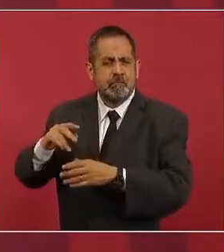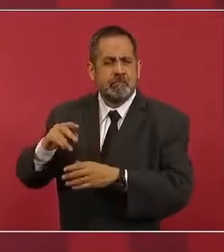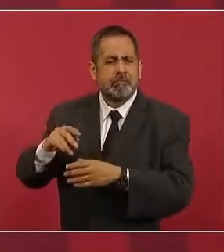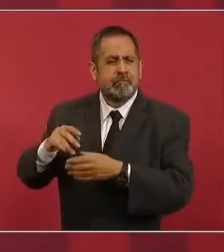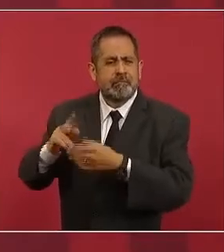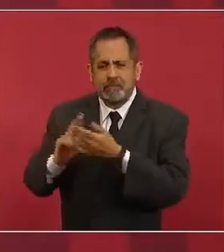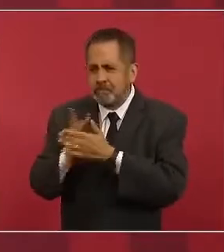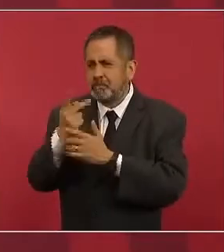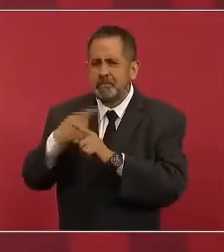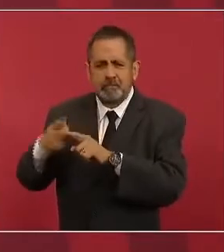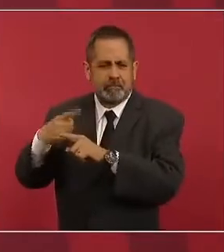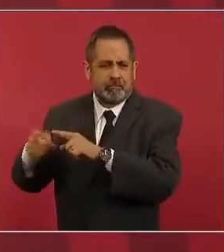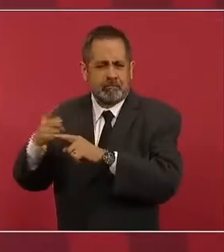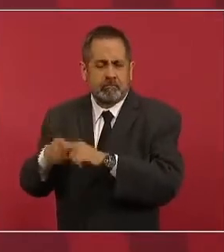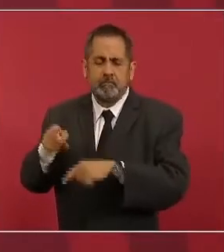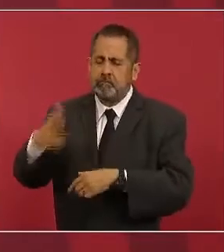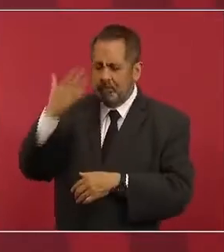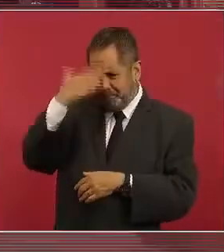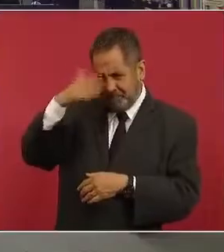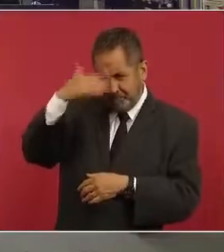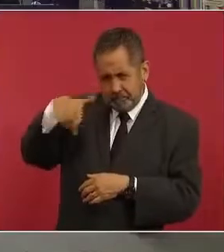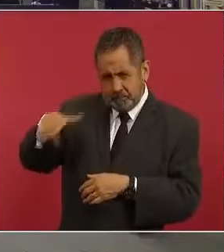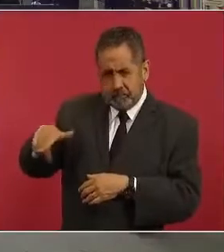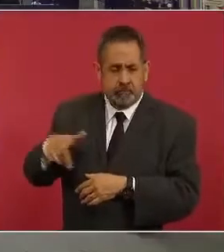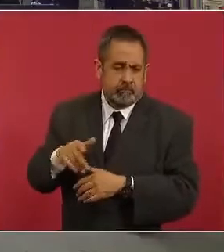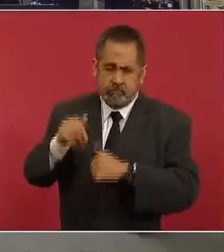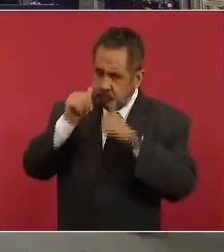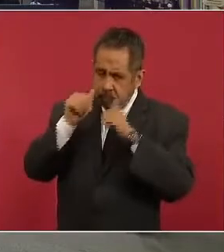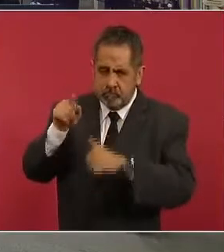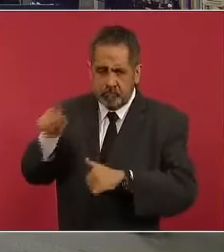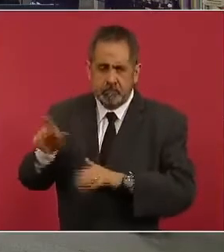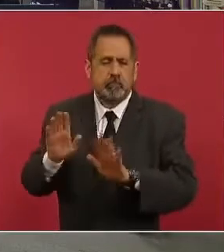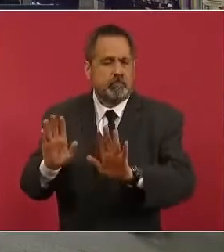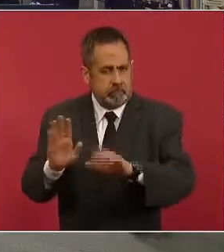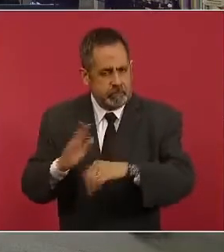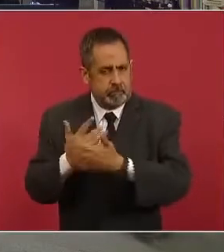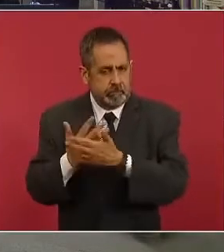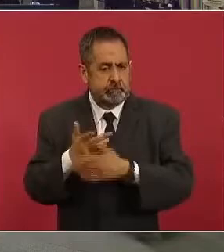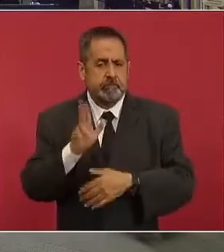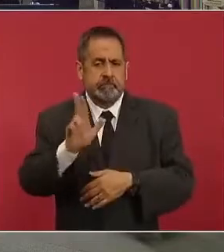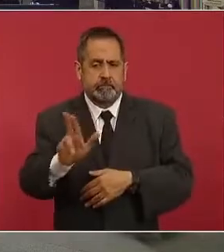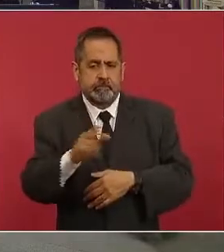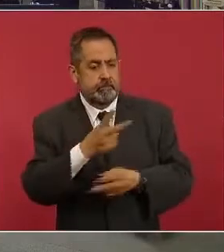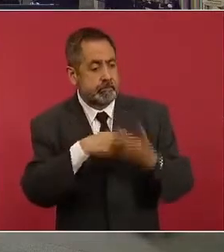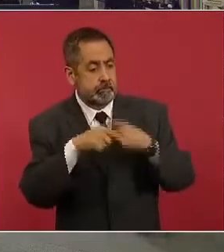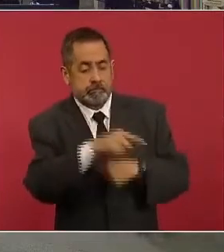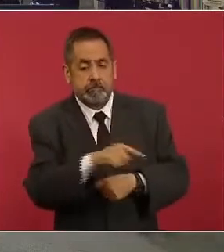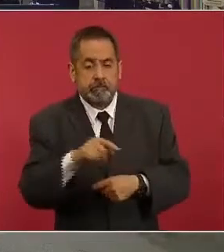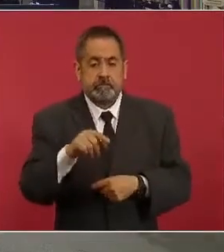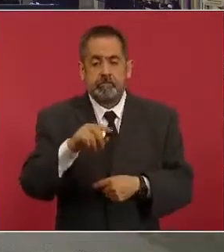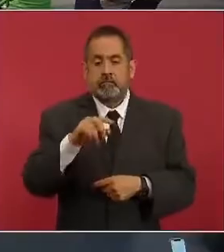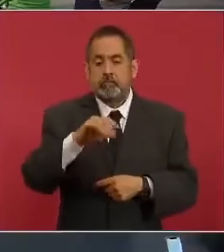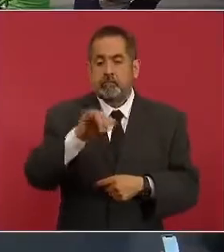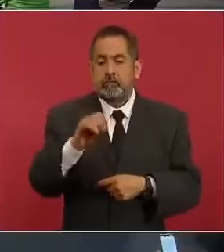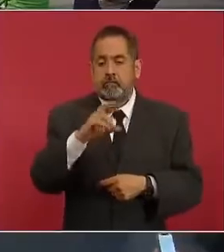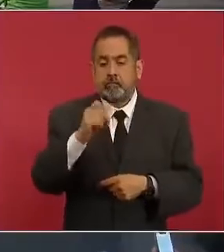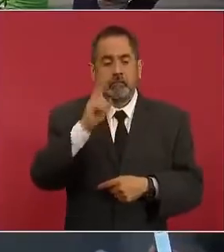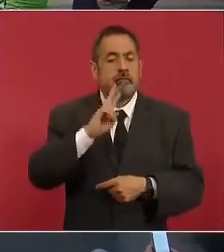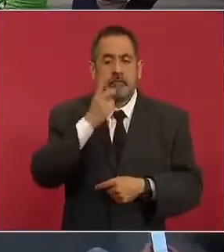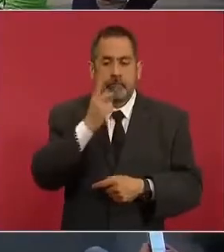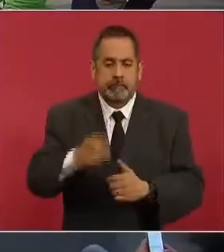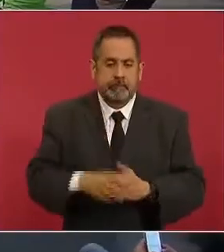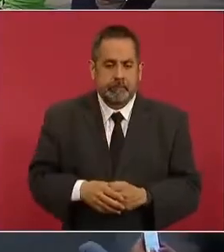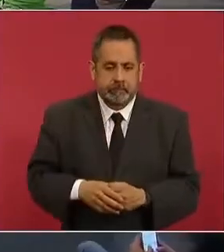muchas enfermedades. Entonces, a ver qué nos dice el doctor Alcocer. Bueno, y